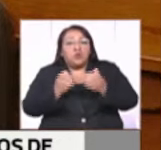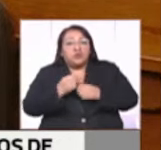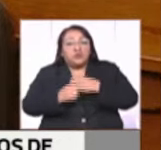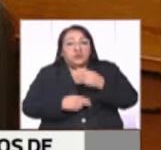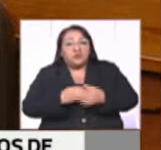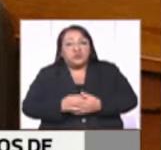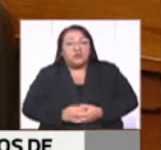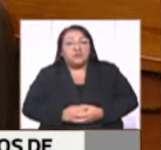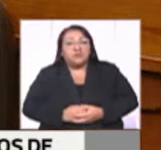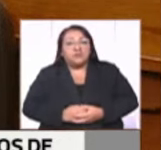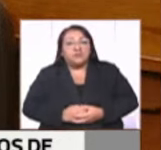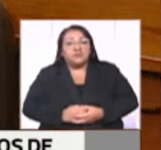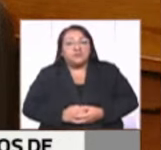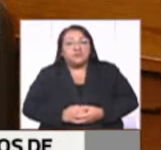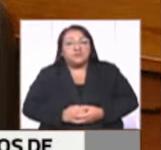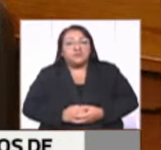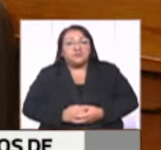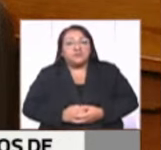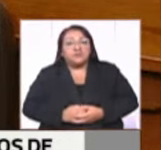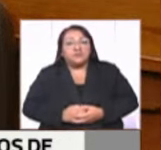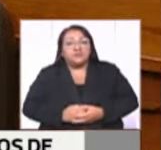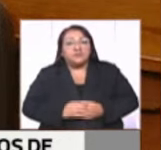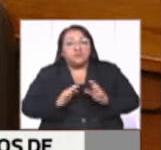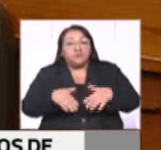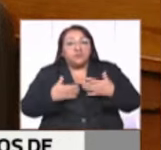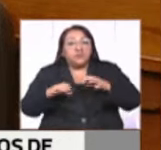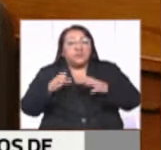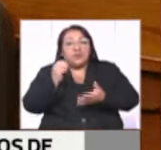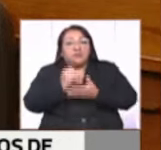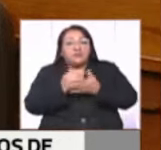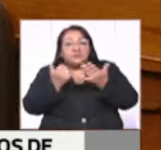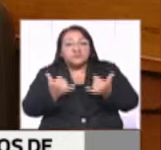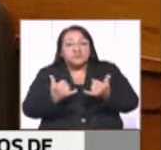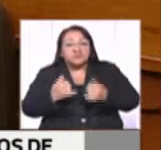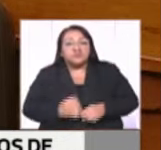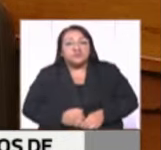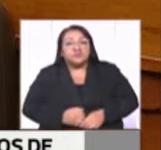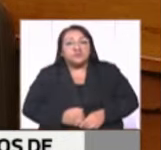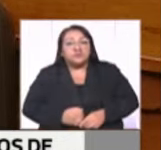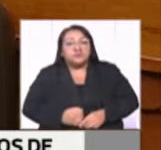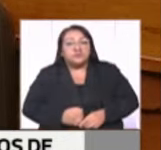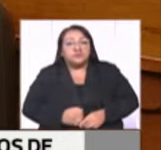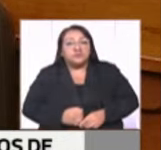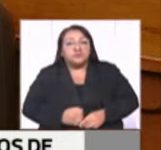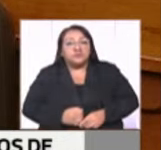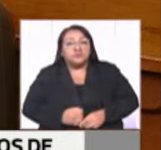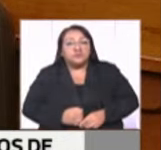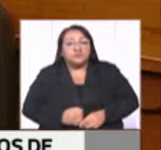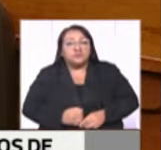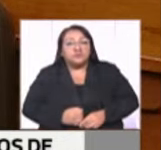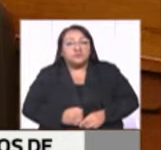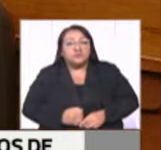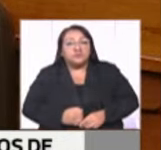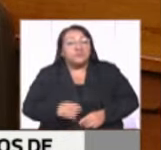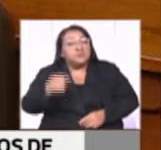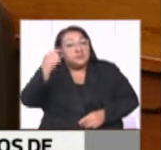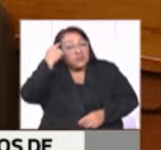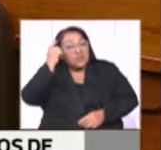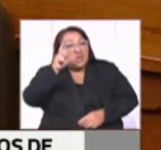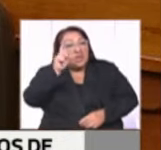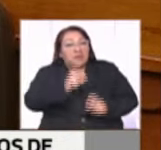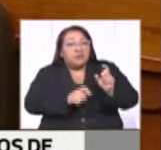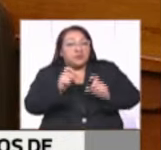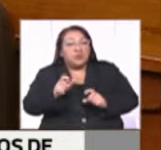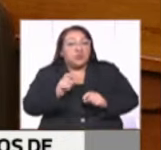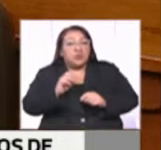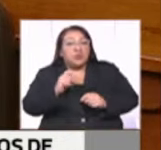representación nacional pueda ser aprobado el día de hoy, pensando en cada peruano que perdió su casa producto